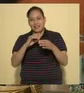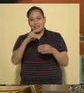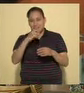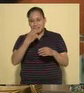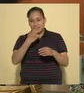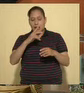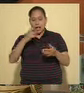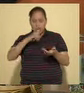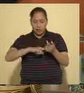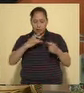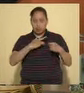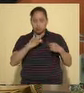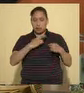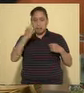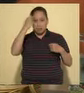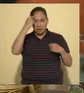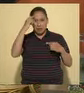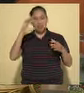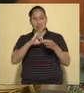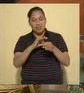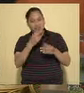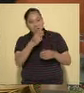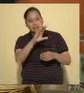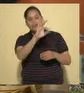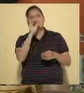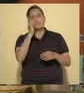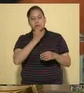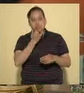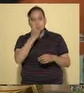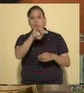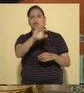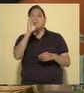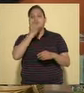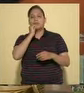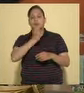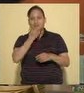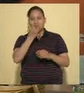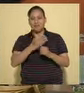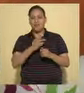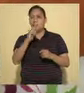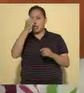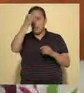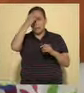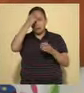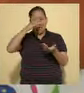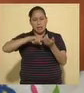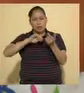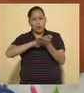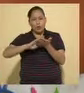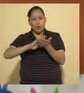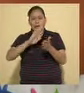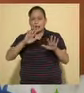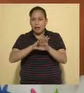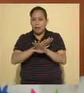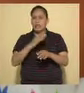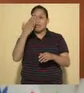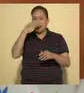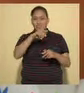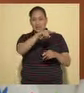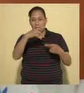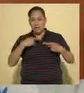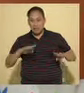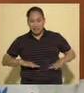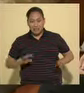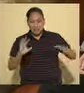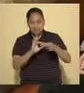en el alma. Entonces, debemos... ¿Pero cómo cambiar ese chip, Martín? Para decir, ok, ya entendí que la gente que me rodea no es la